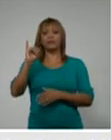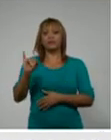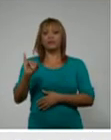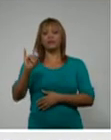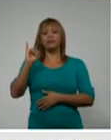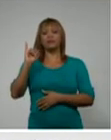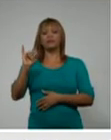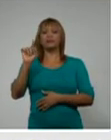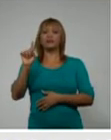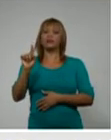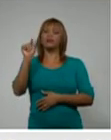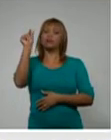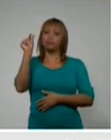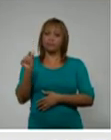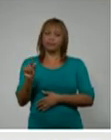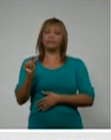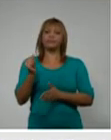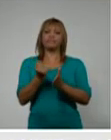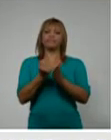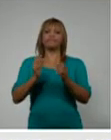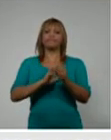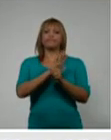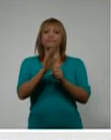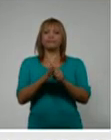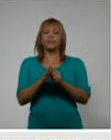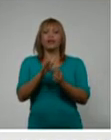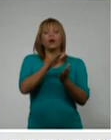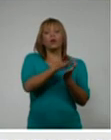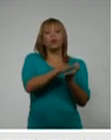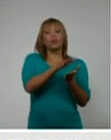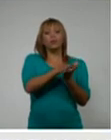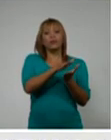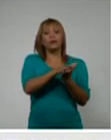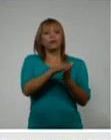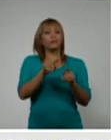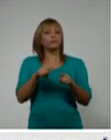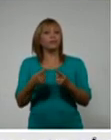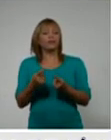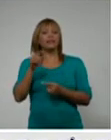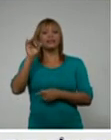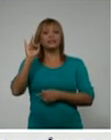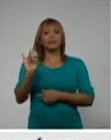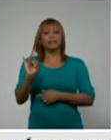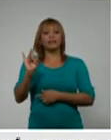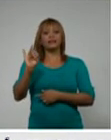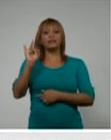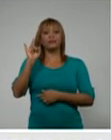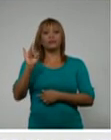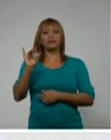125.661 casos, para un acumulado de